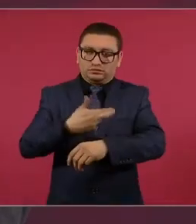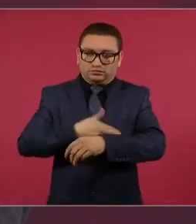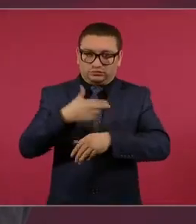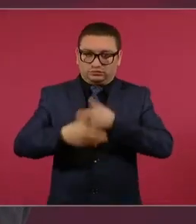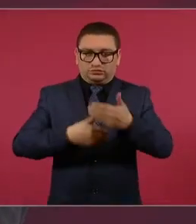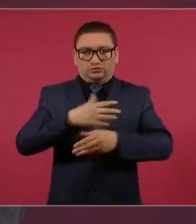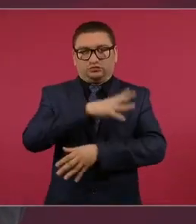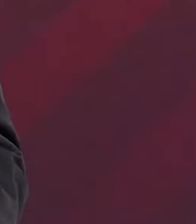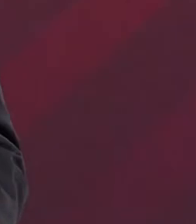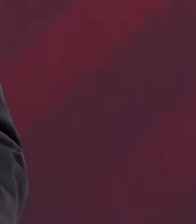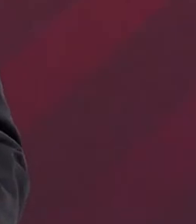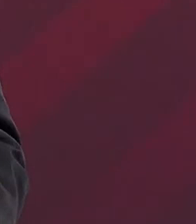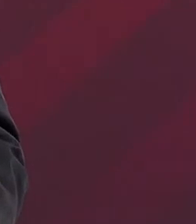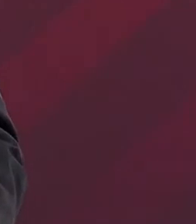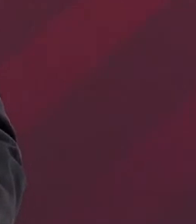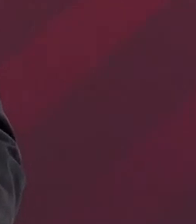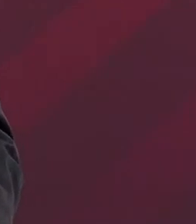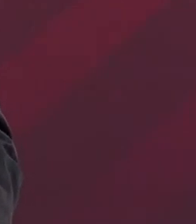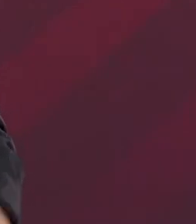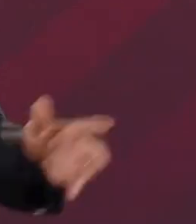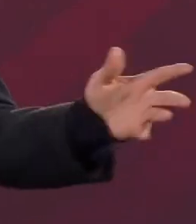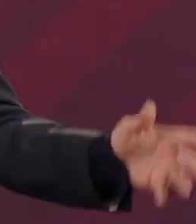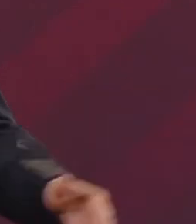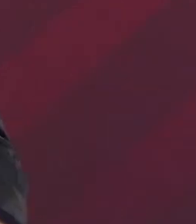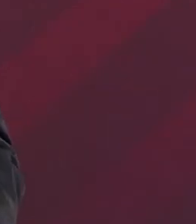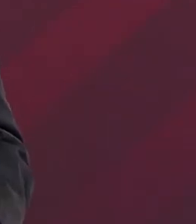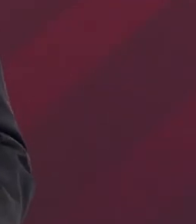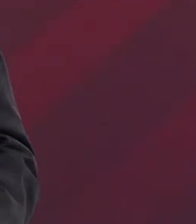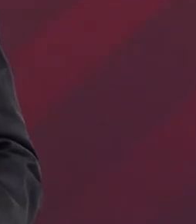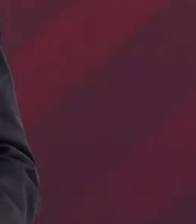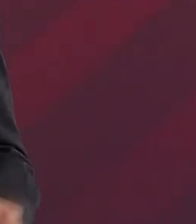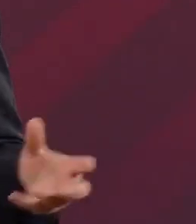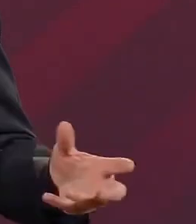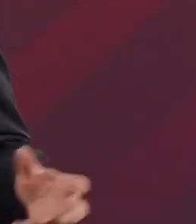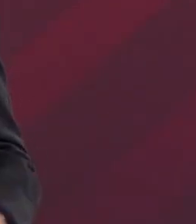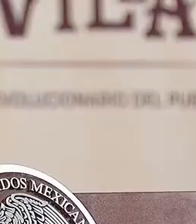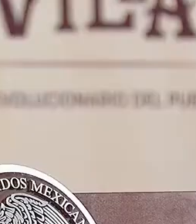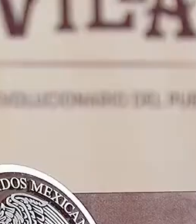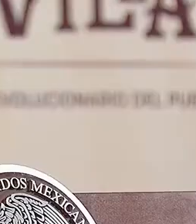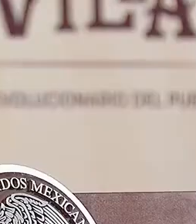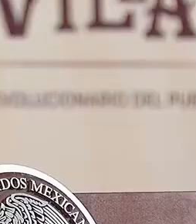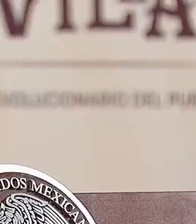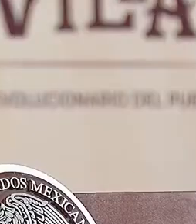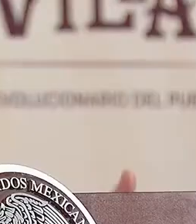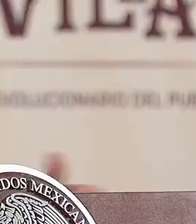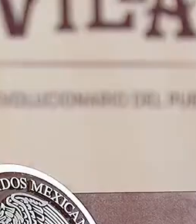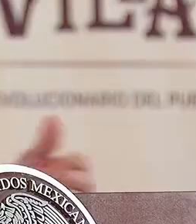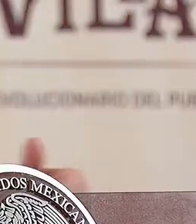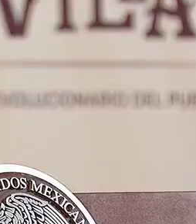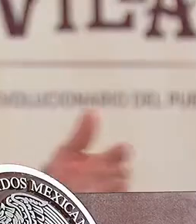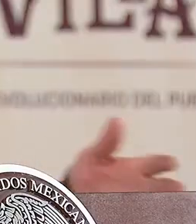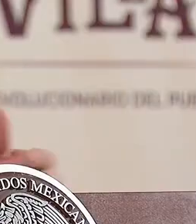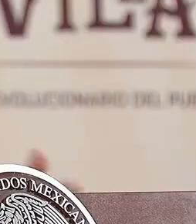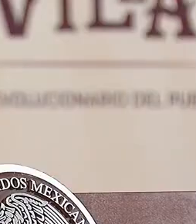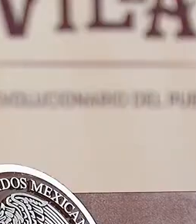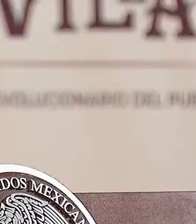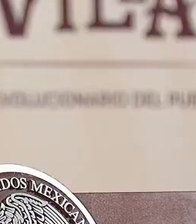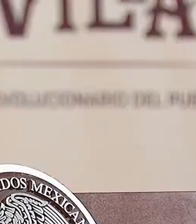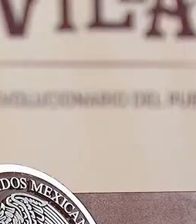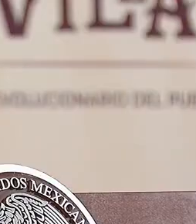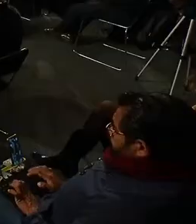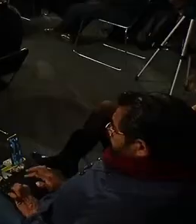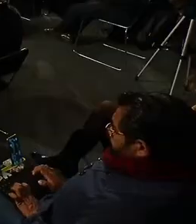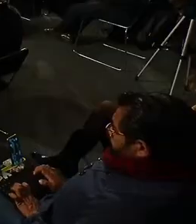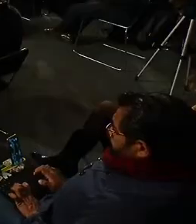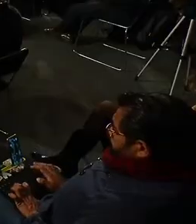entero tanto para la autorización de la planta como para la autorización de la vacuna misma y estamos esperando que se programe